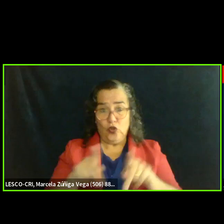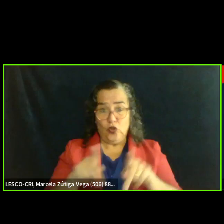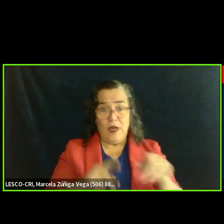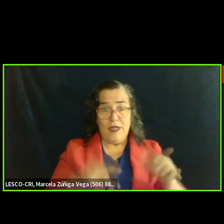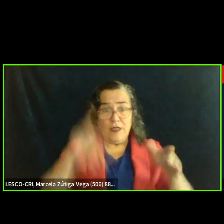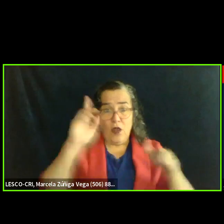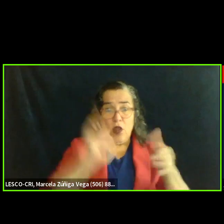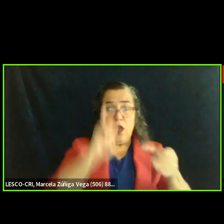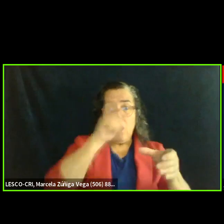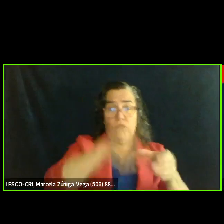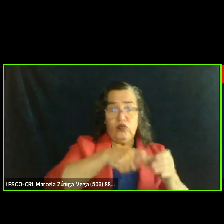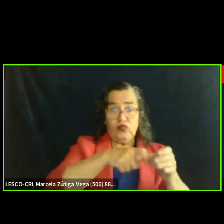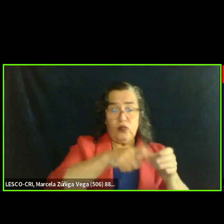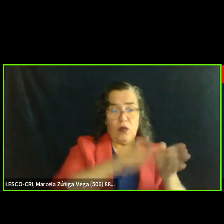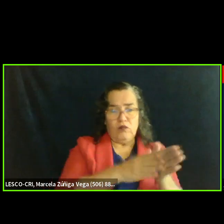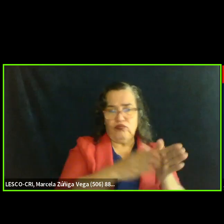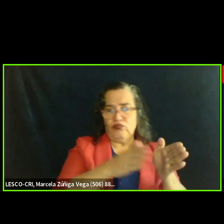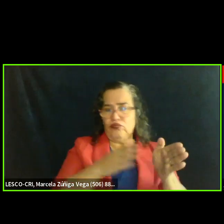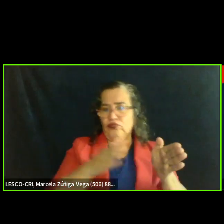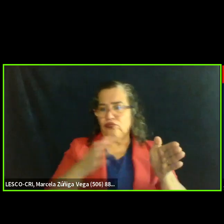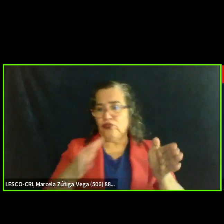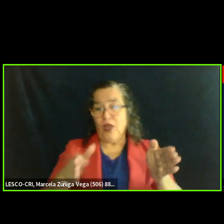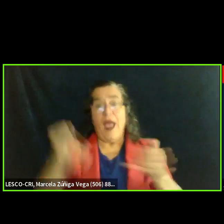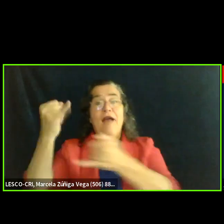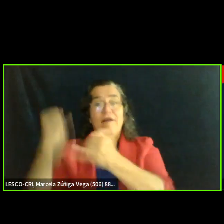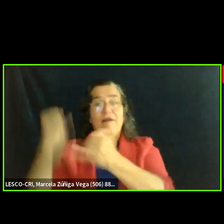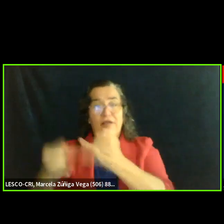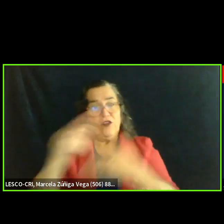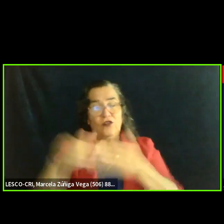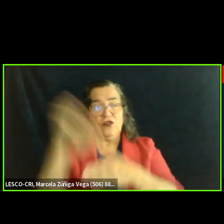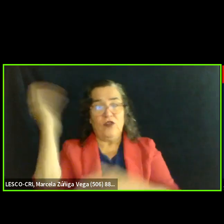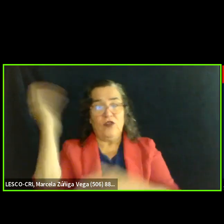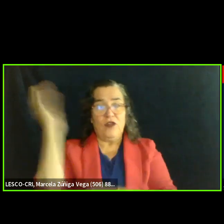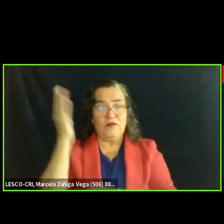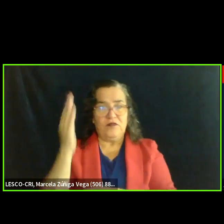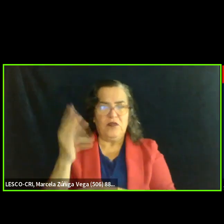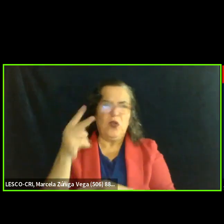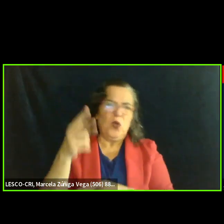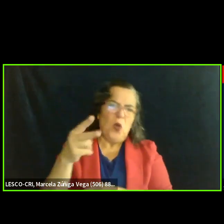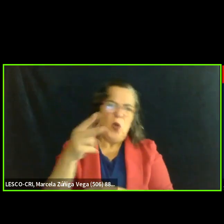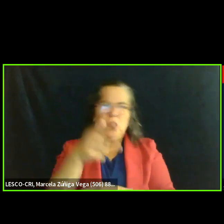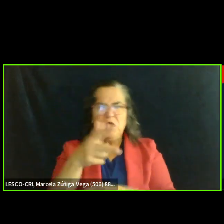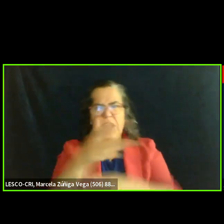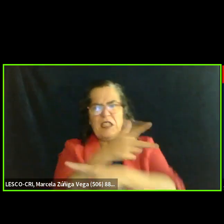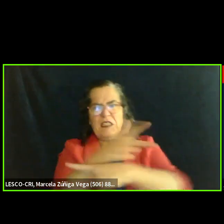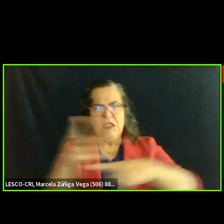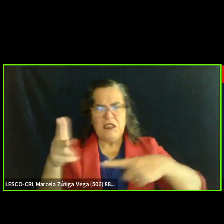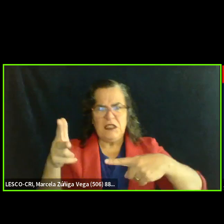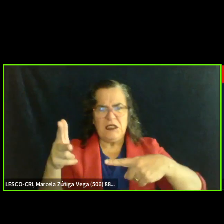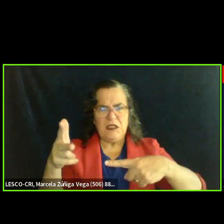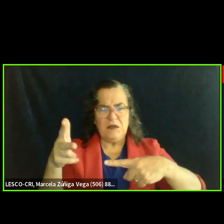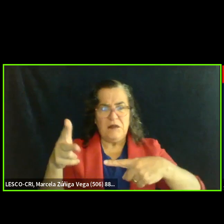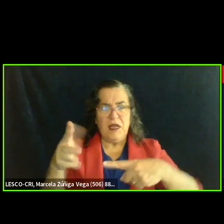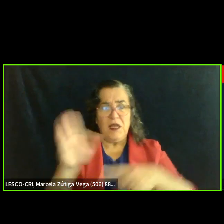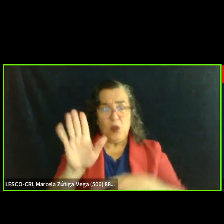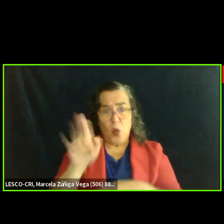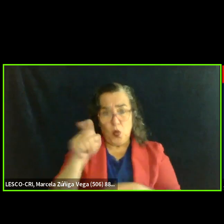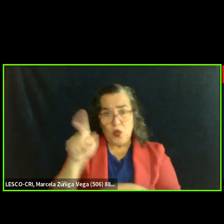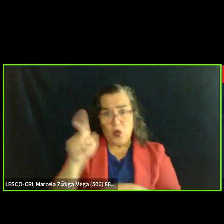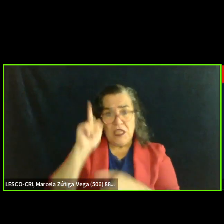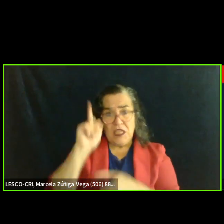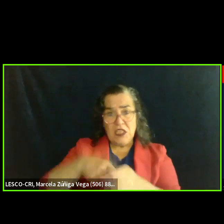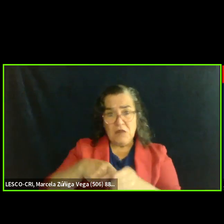conferencia. El certificado se enviará en unas 2 o 3 semanas al correo electrónico con el cual se inscribieron en la